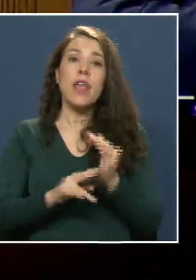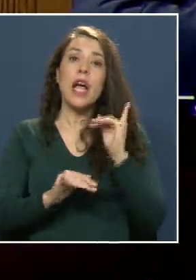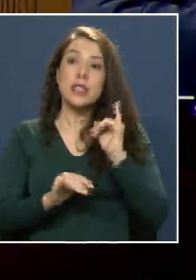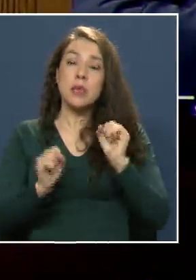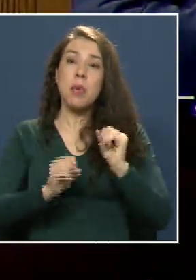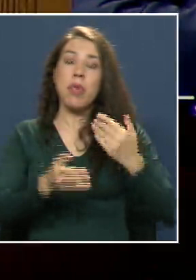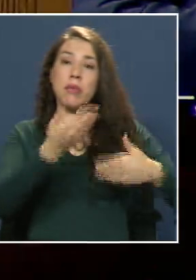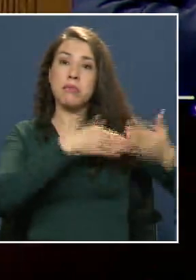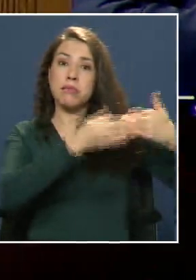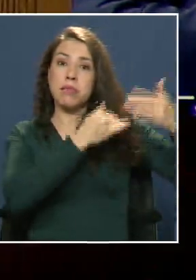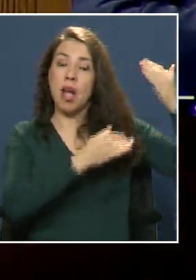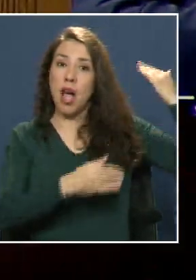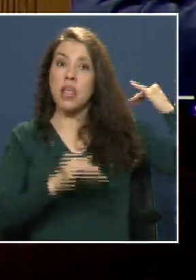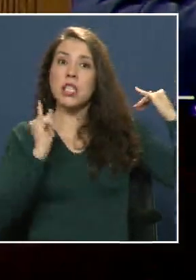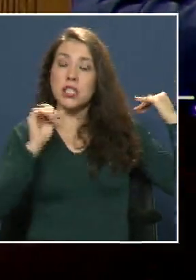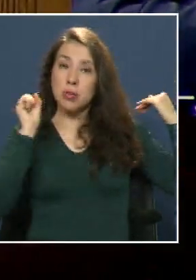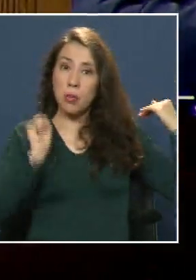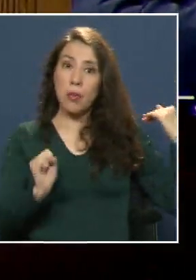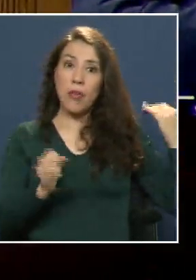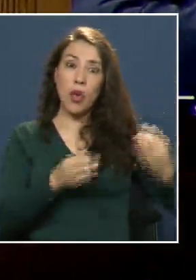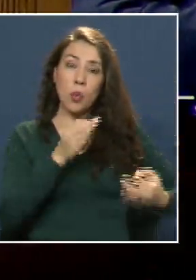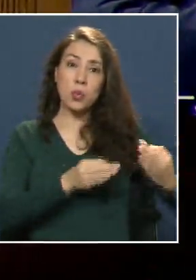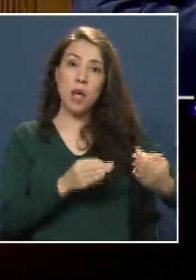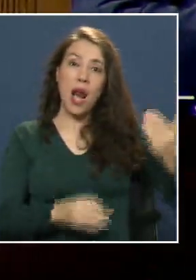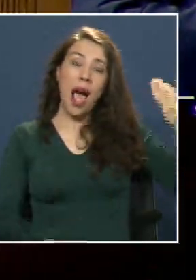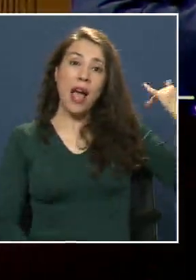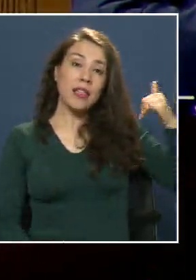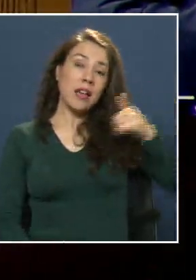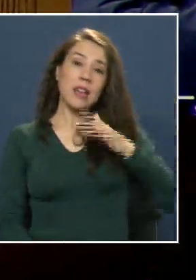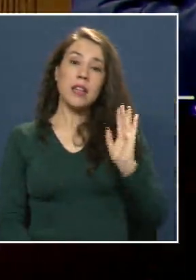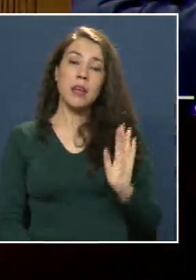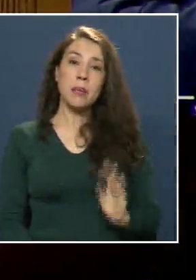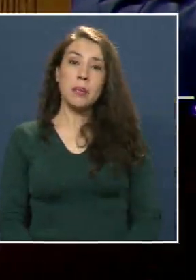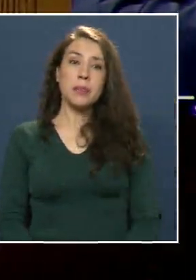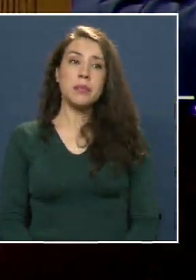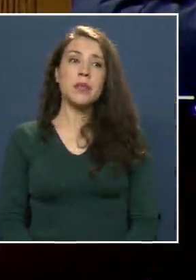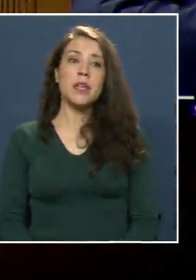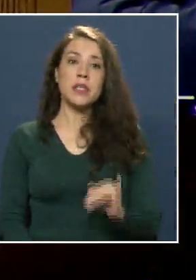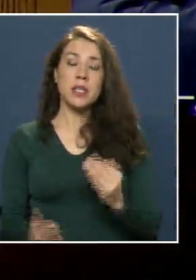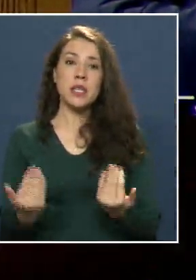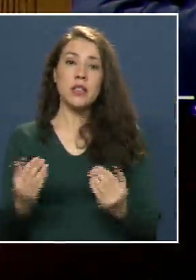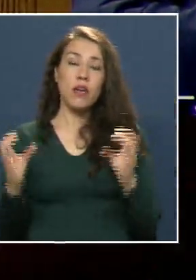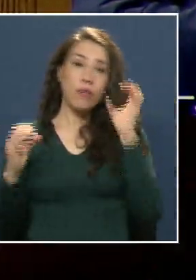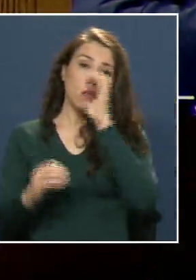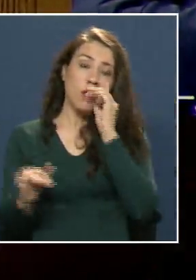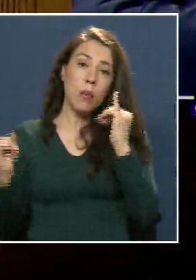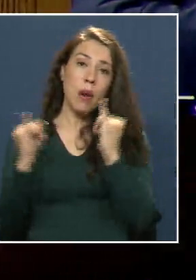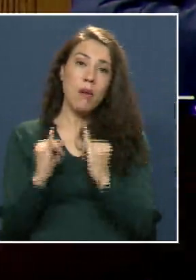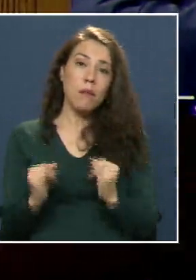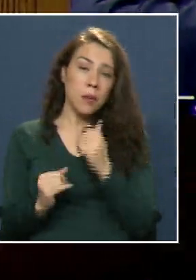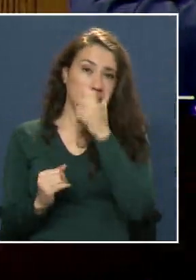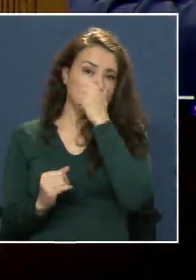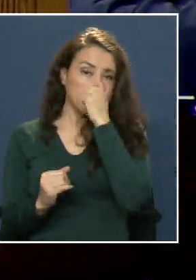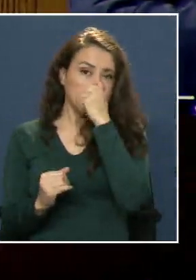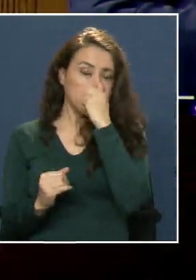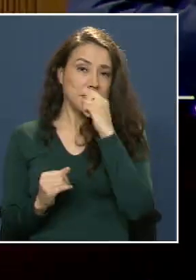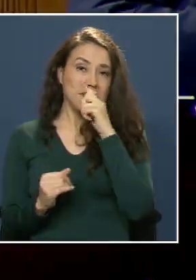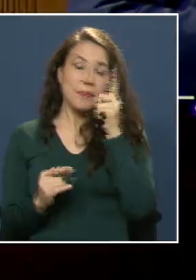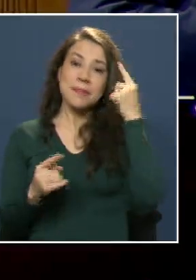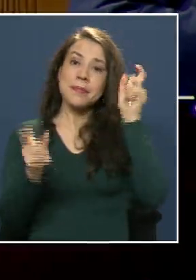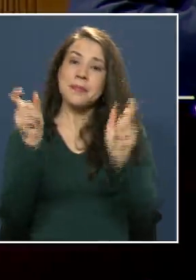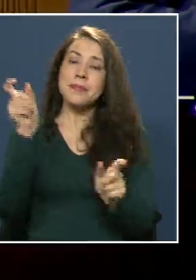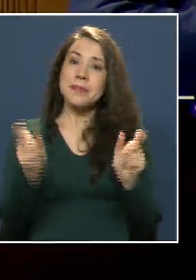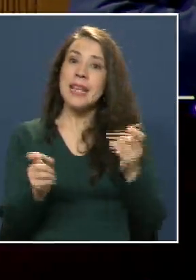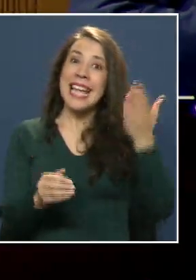retroactivo. Ese sí que es retroactivo. Y entonces sí necesitamos buscar un mecanismo para que aquellos